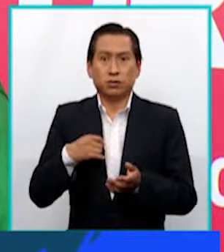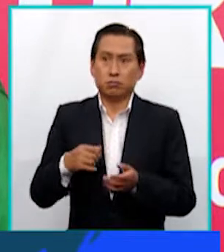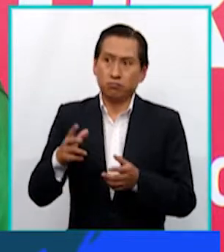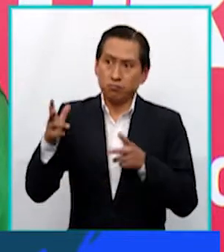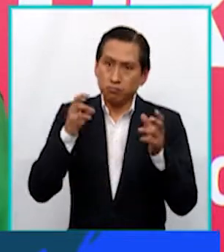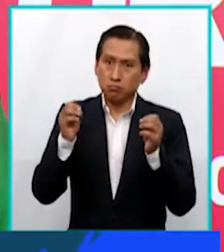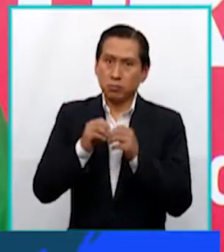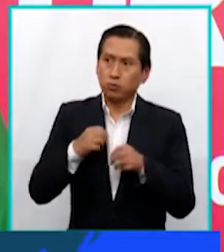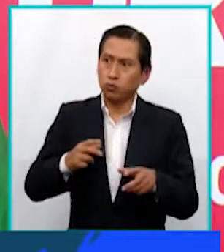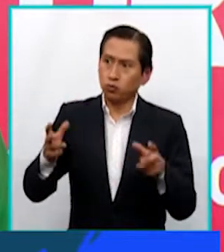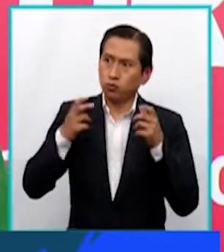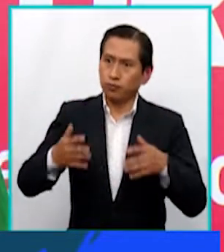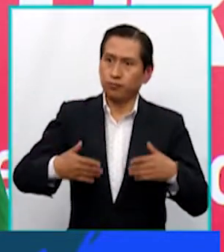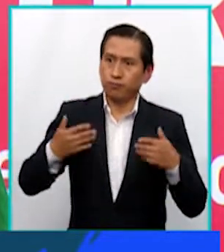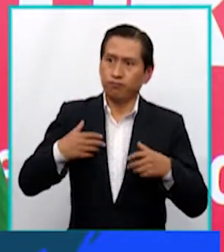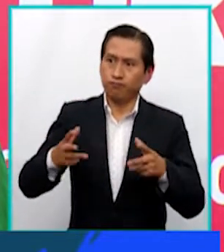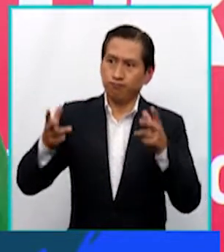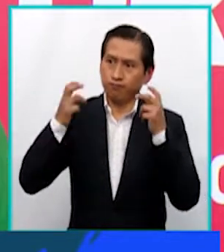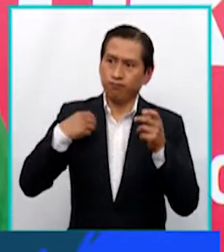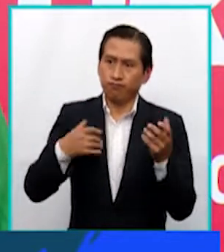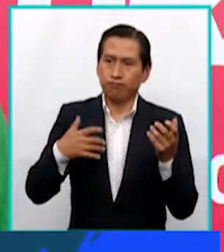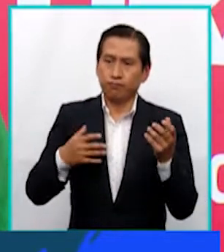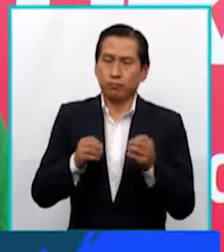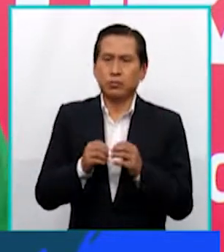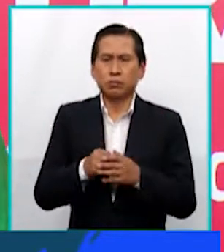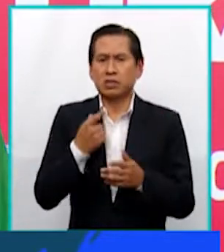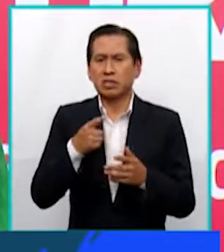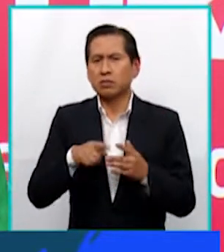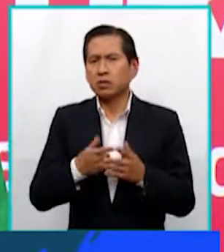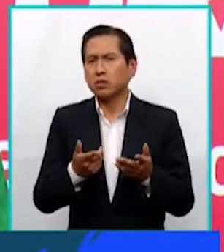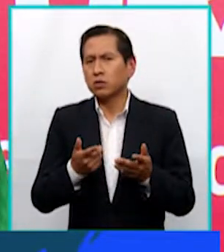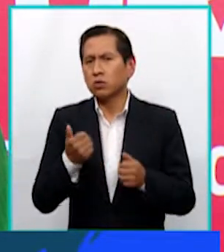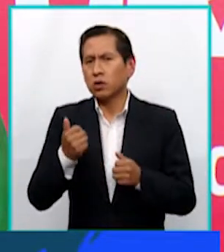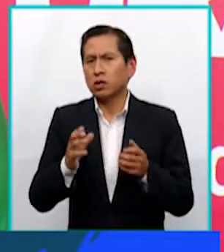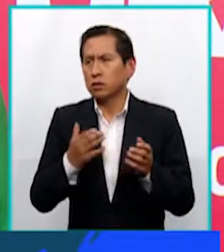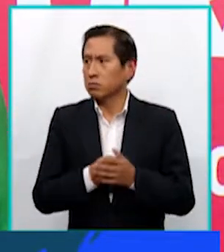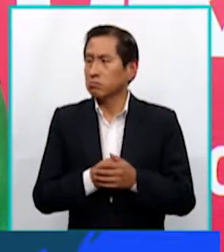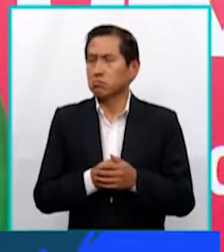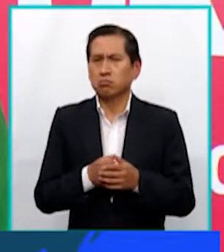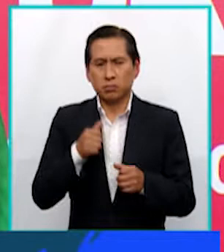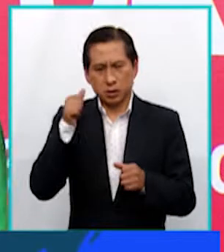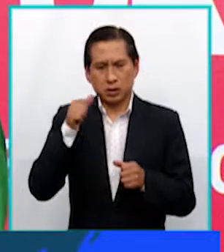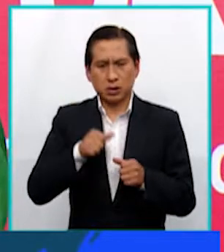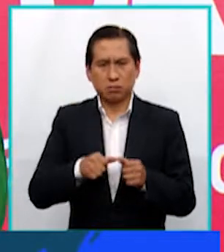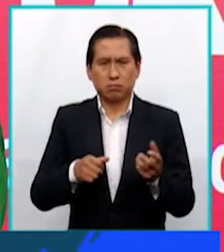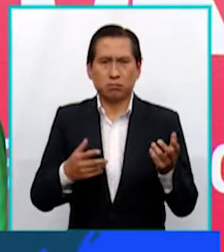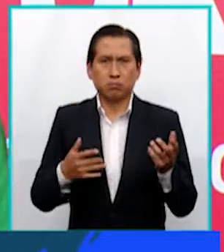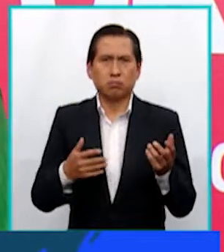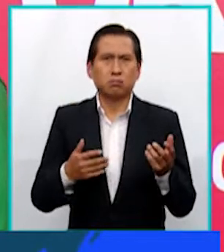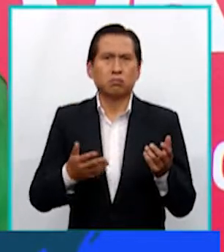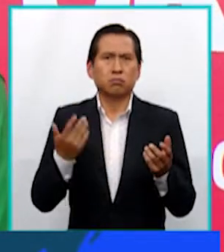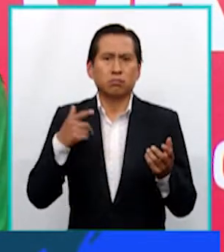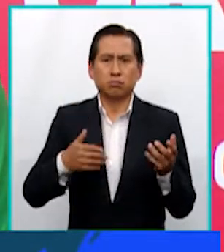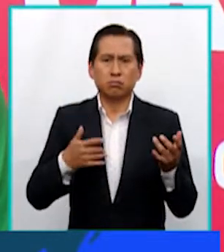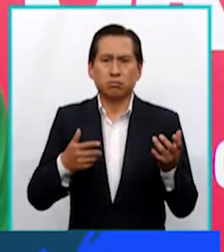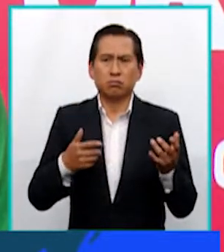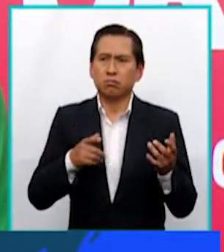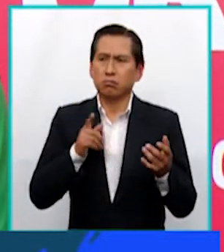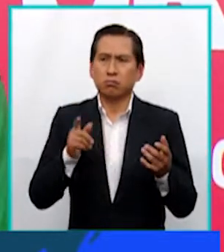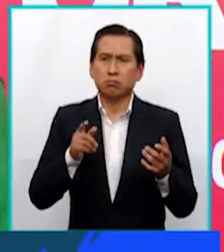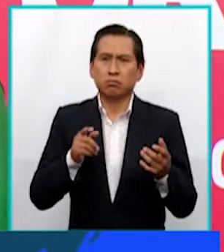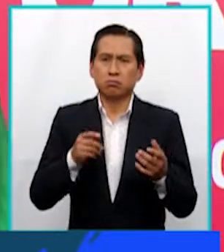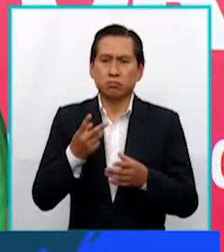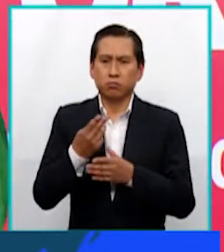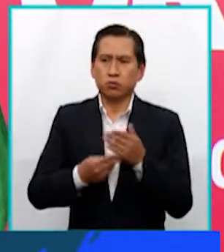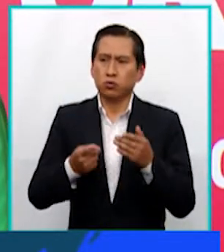ahí chocheando, escuchando y tocaba un ¿y poquito. ¿Y con qué empezaste? Solo. ¿Con qué me acuerdo, género? En las puertas de un jardín del